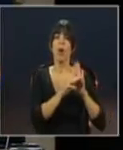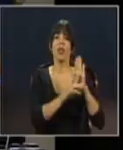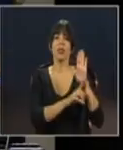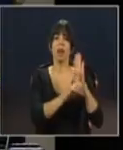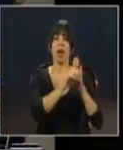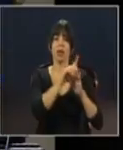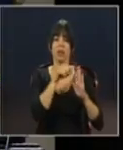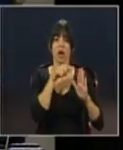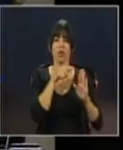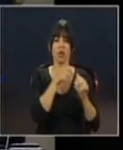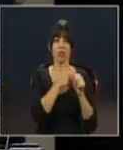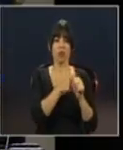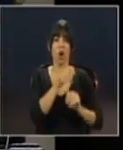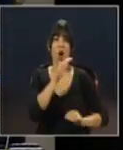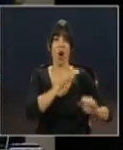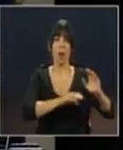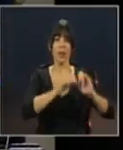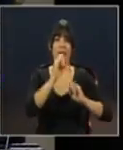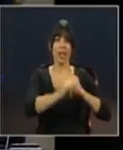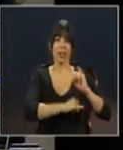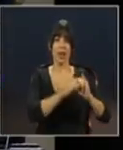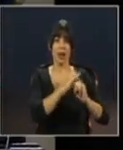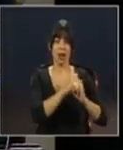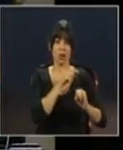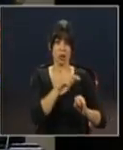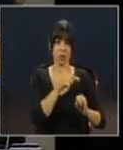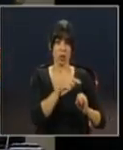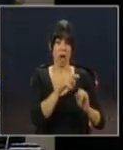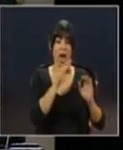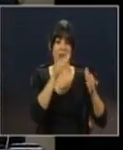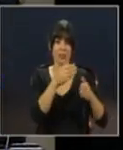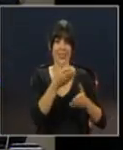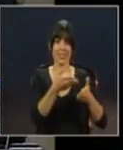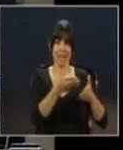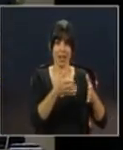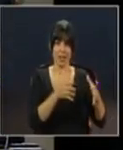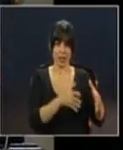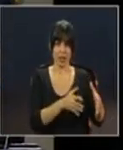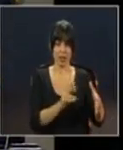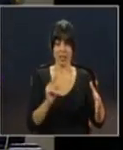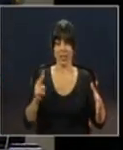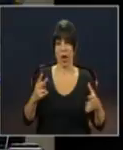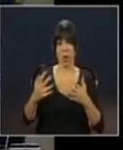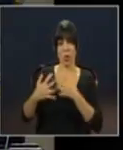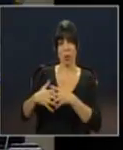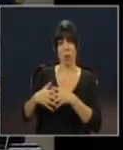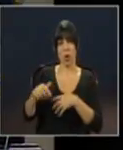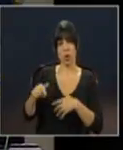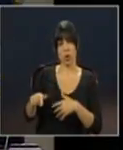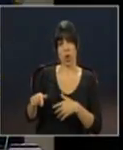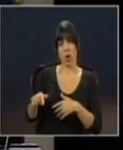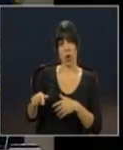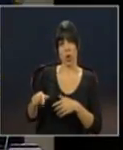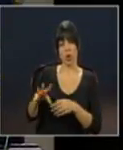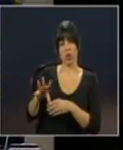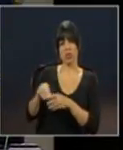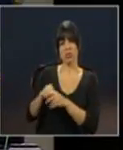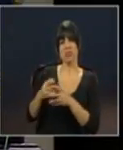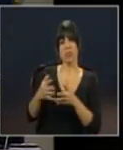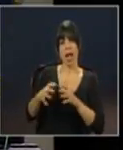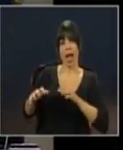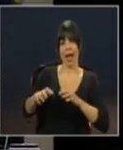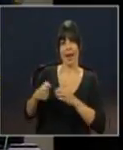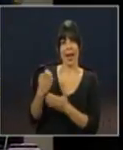con orientación al comercio internacional y al sector de servicios. El segundo, principalmente constituido por